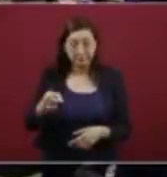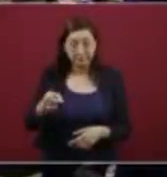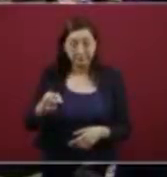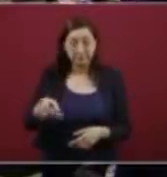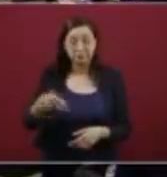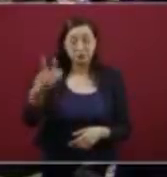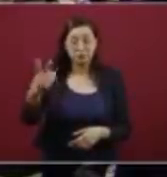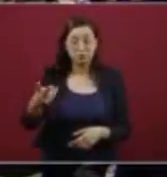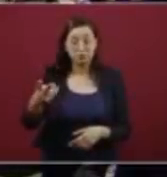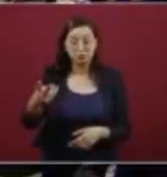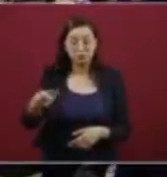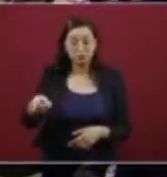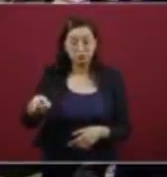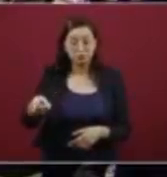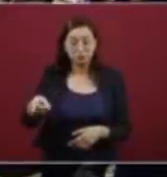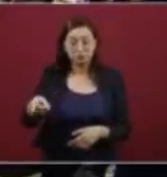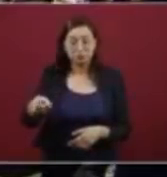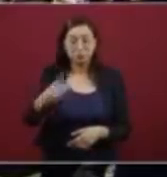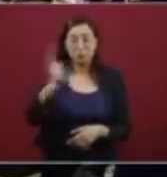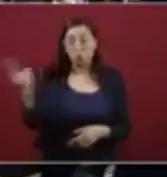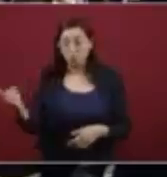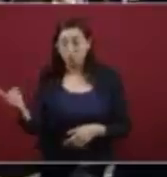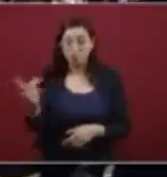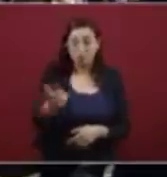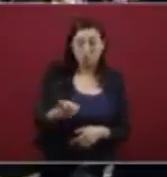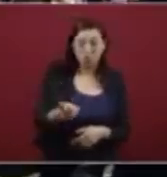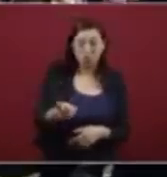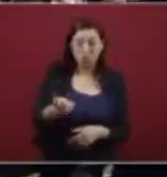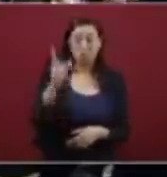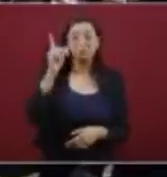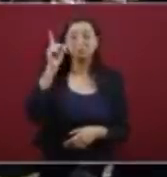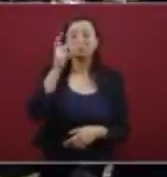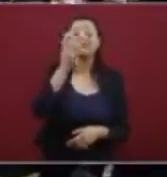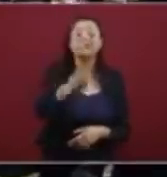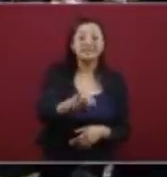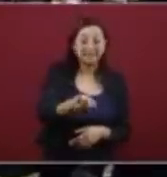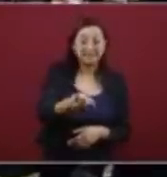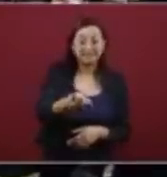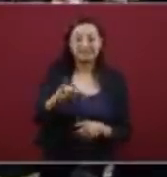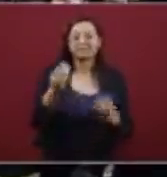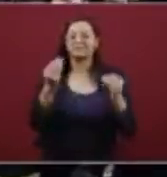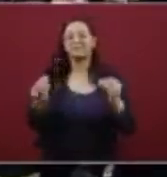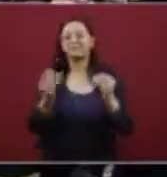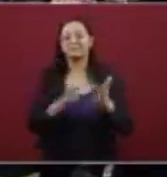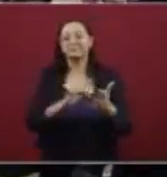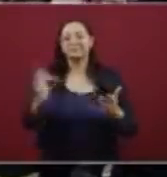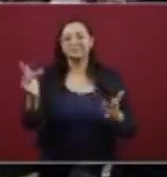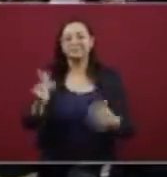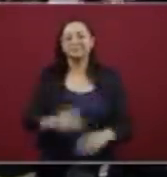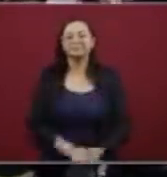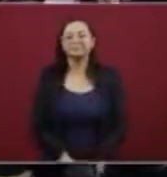dos. Uno, dos, tres. Muchas gracias.